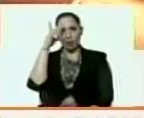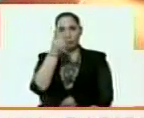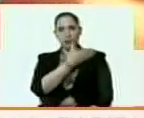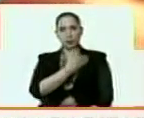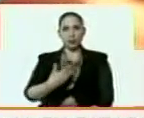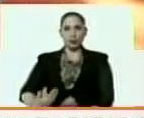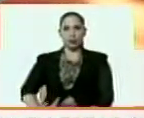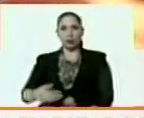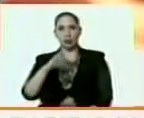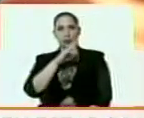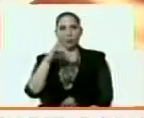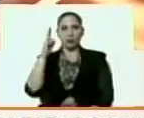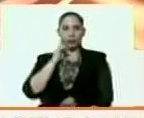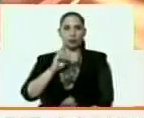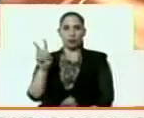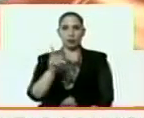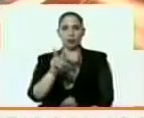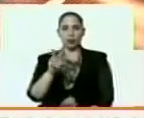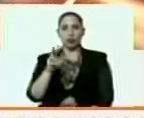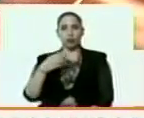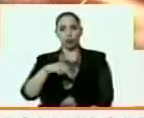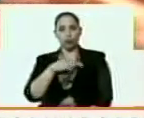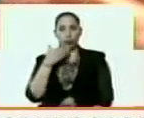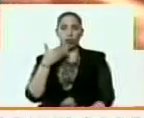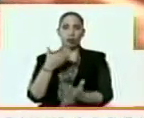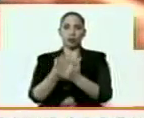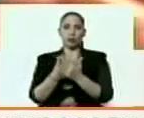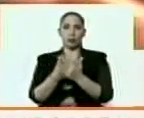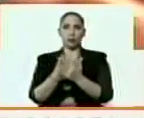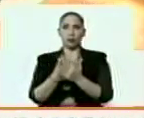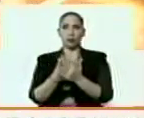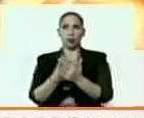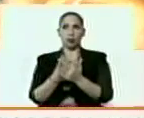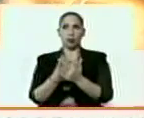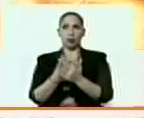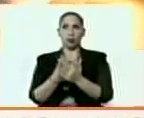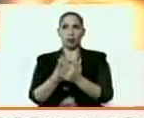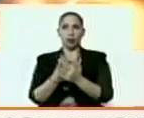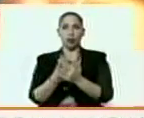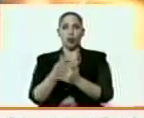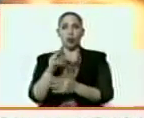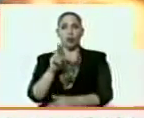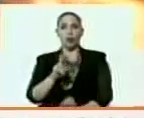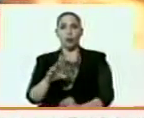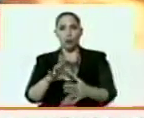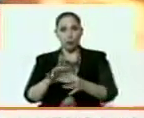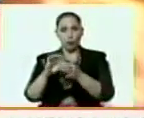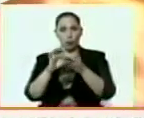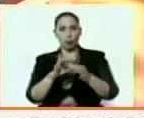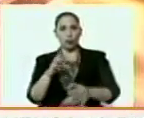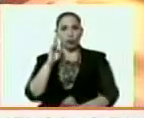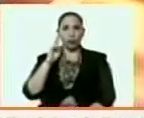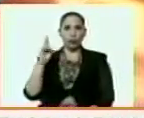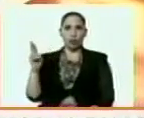de la República, a quien por supuesto agradecemos que se haya acercado aquí hasta el Circuito Unión Radio para concedernos esta entrevista